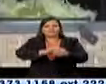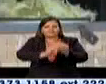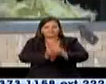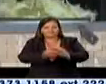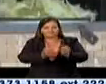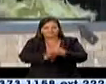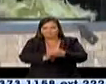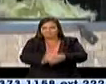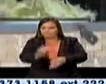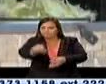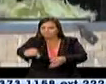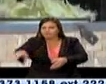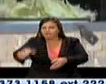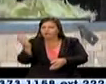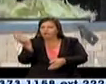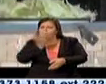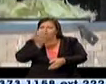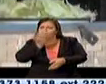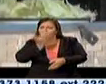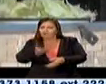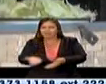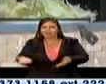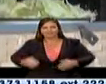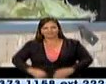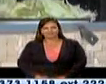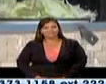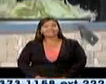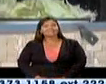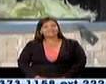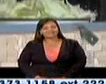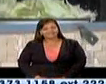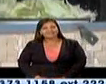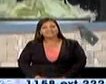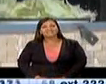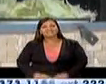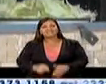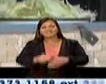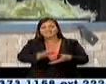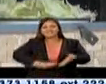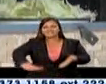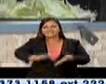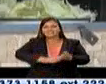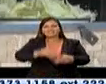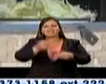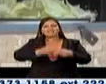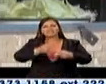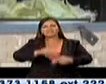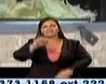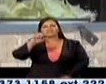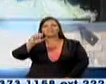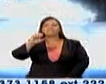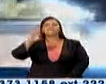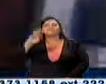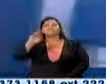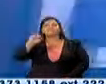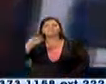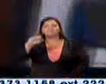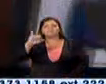quede bien. Y es aquí en el barrio El Quinche, en Bayushik, donde ustedes pueden llegar y degustar de las exquisitas tortillas de